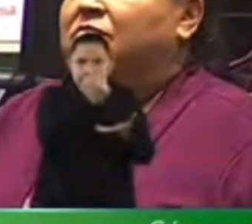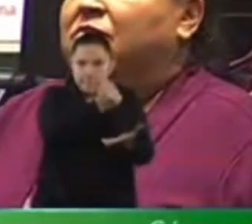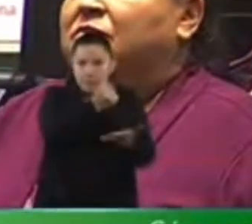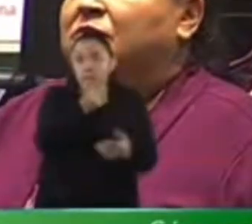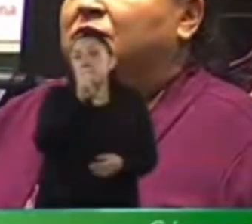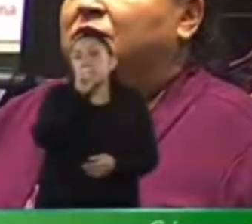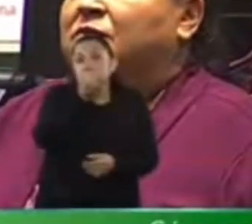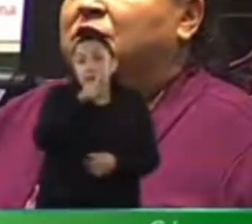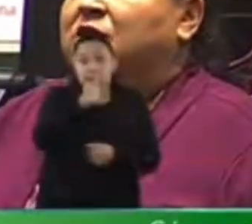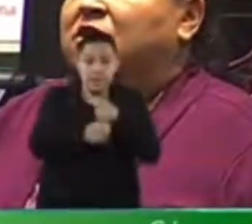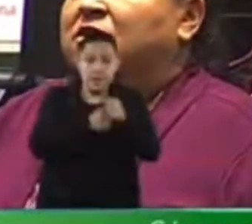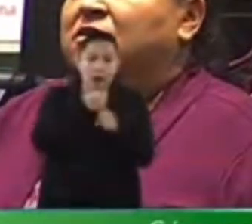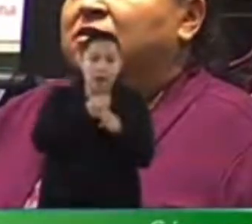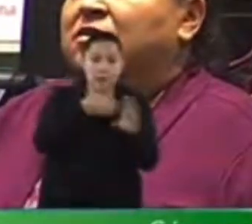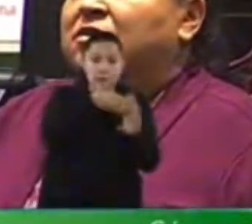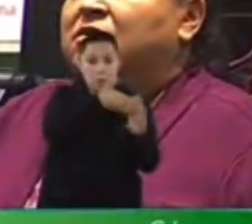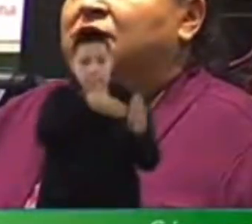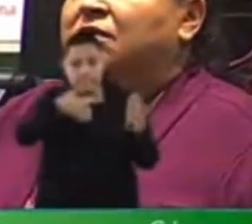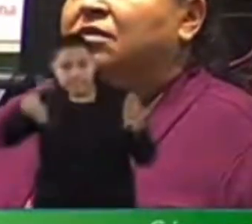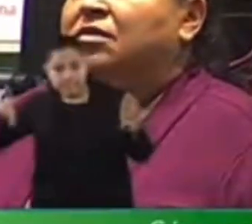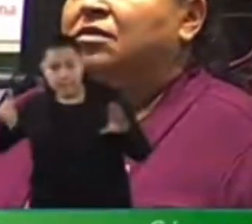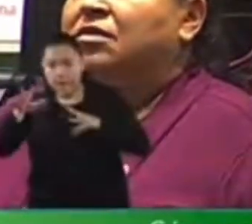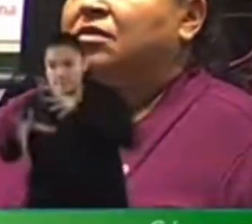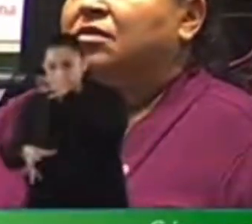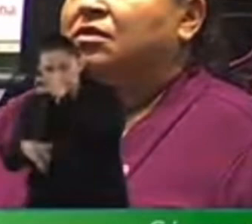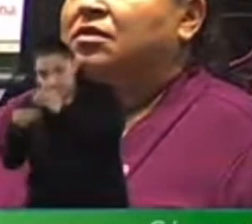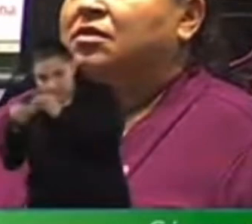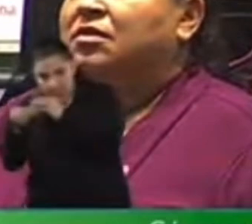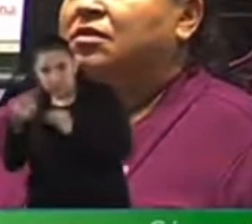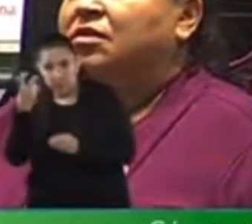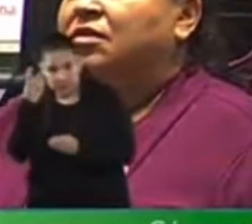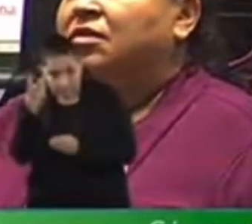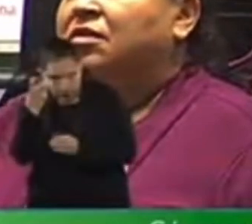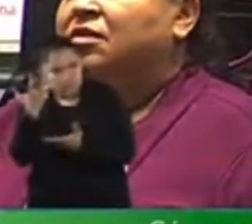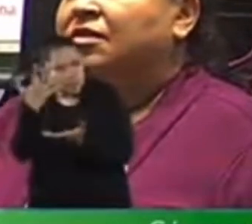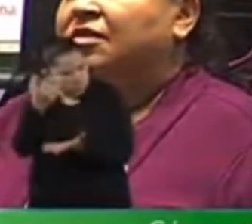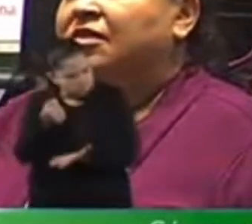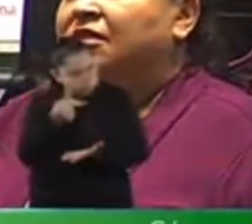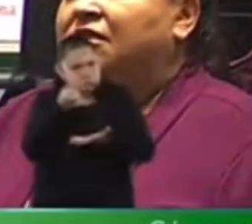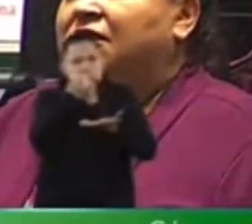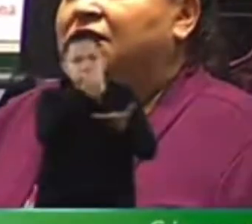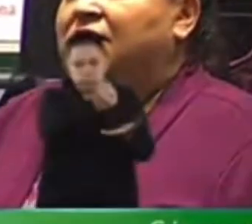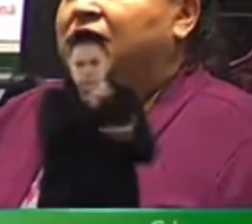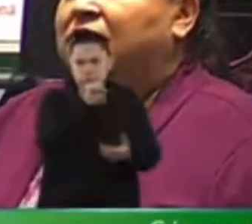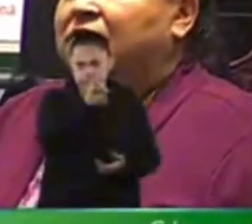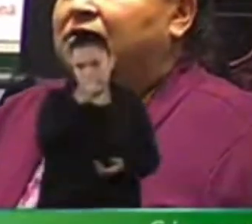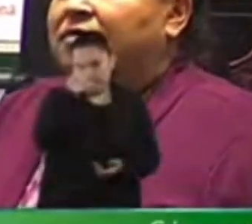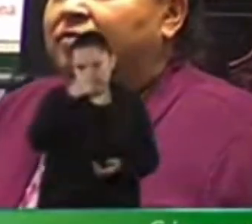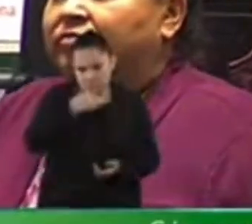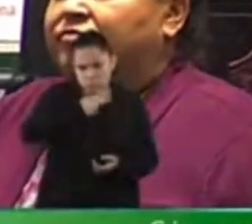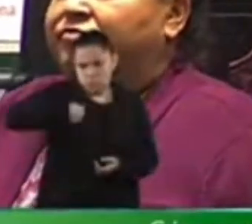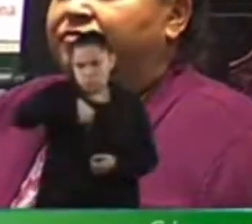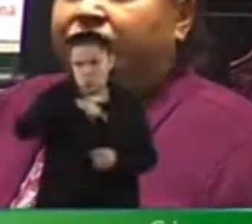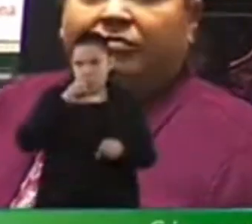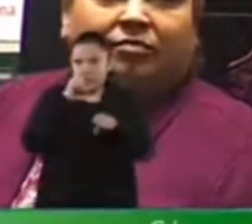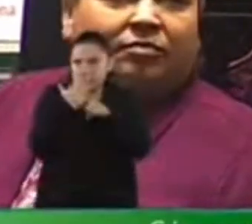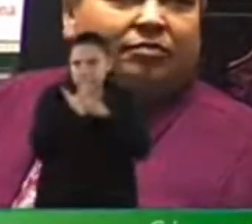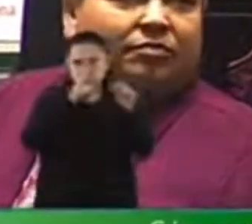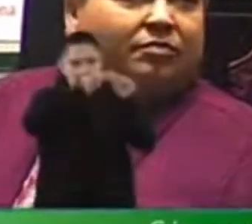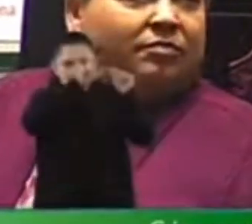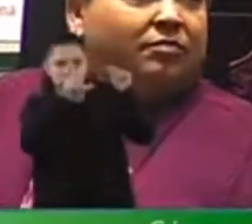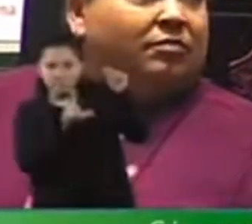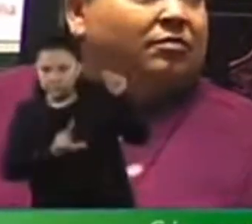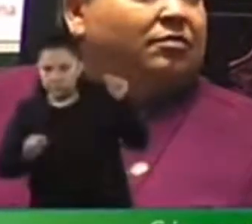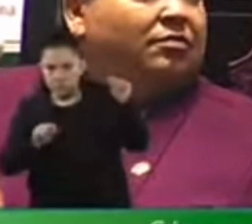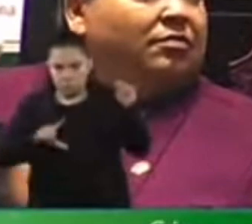durante el año, porque somos responsables con lo que sucede en el país. Y nadie